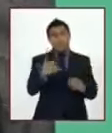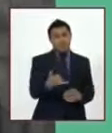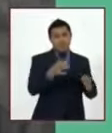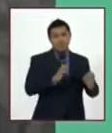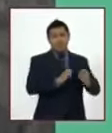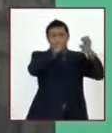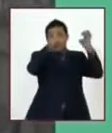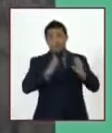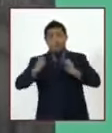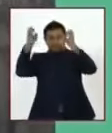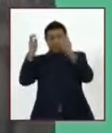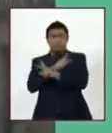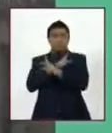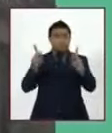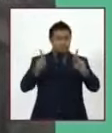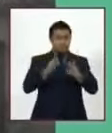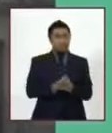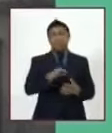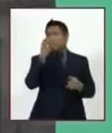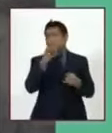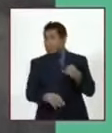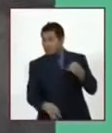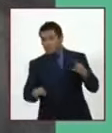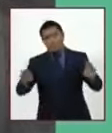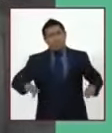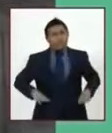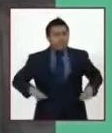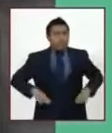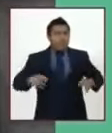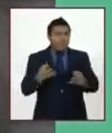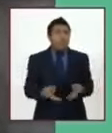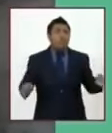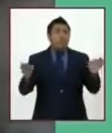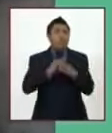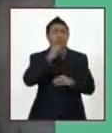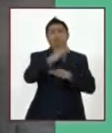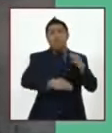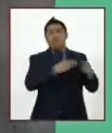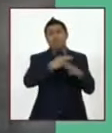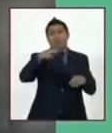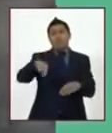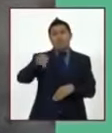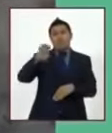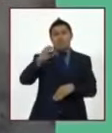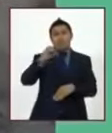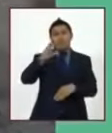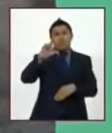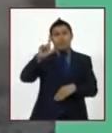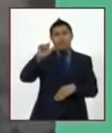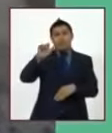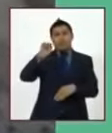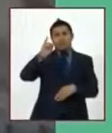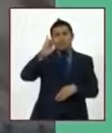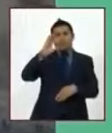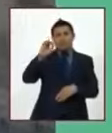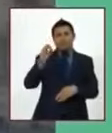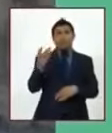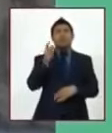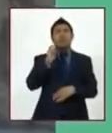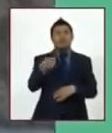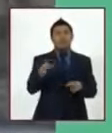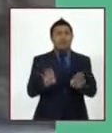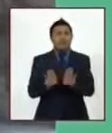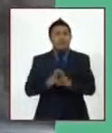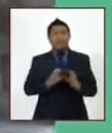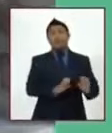por último, otra de las grandes características del mundo neoclásico va a ser el que